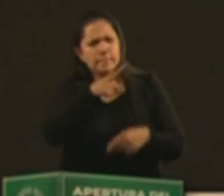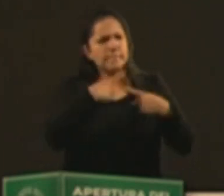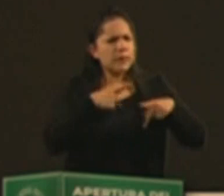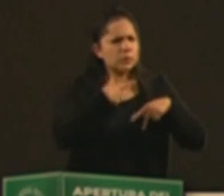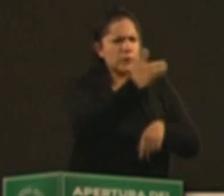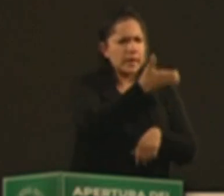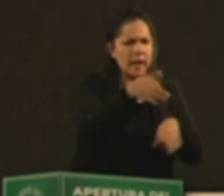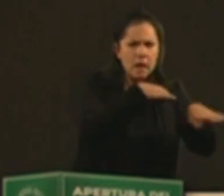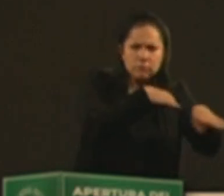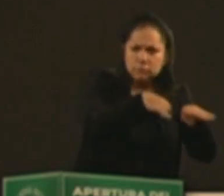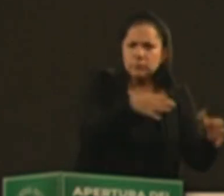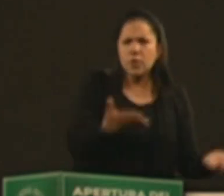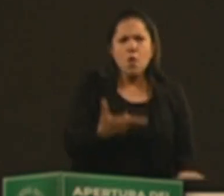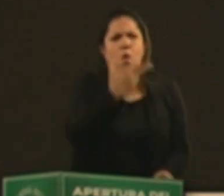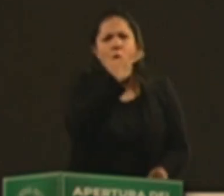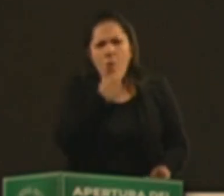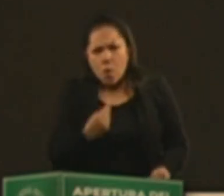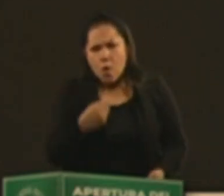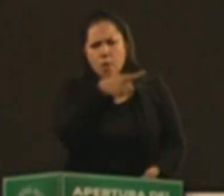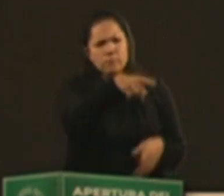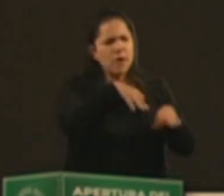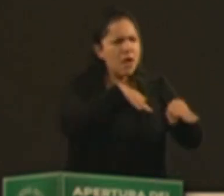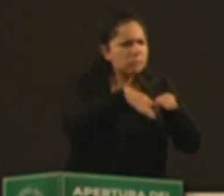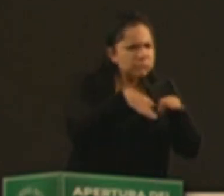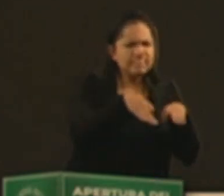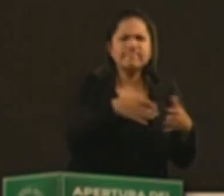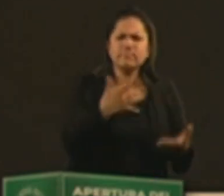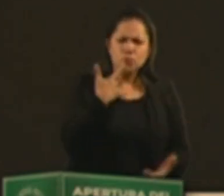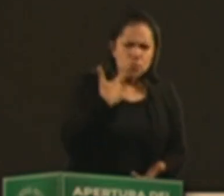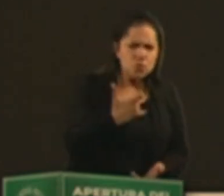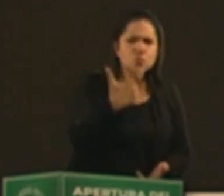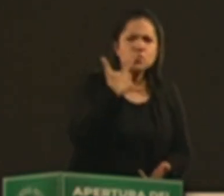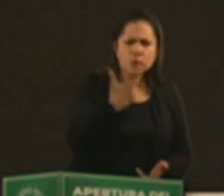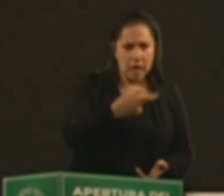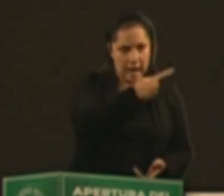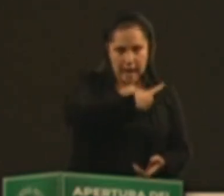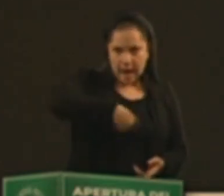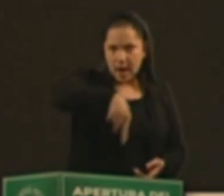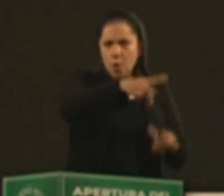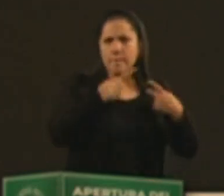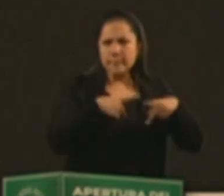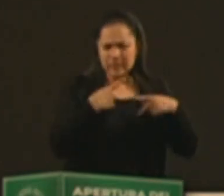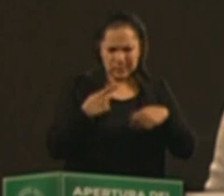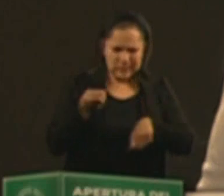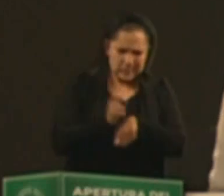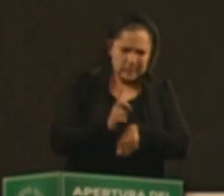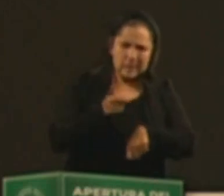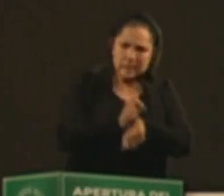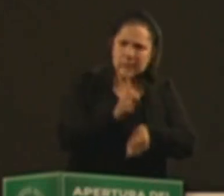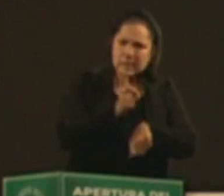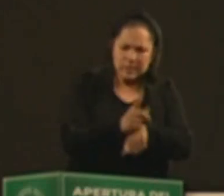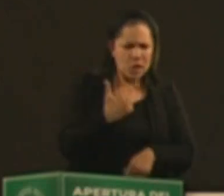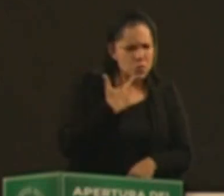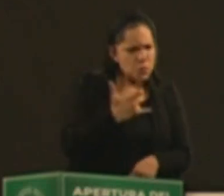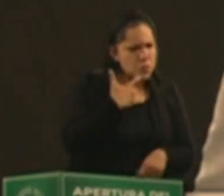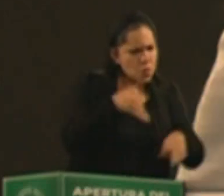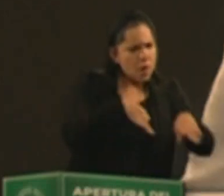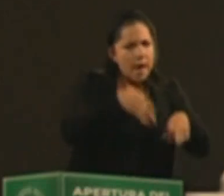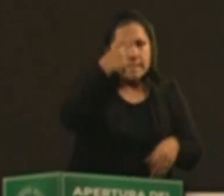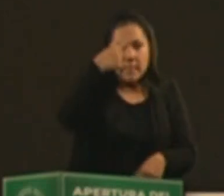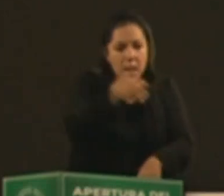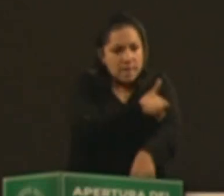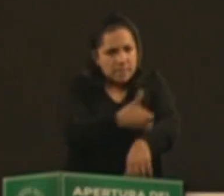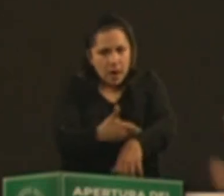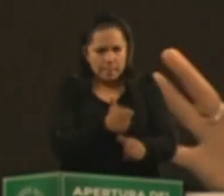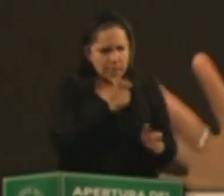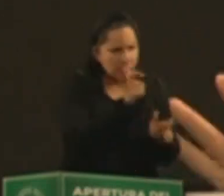hombres valientes que se la rifan todos los días para sacar adelante a sus familias. A todos ustedes, a todos que